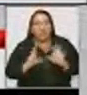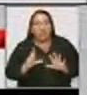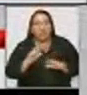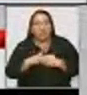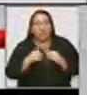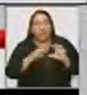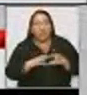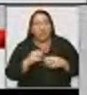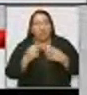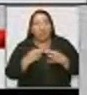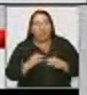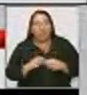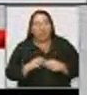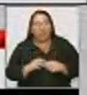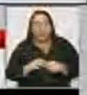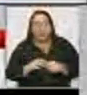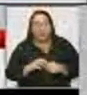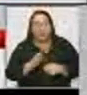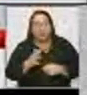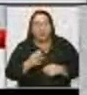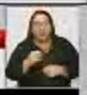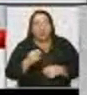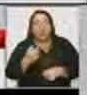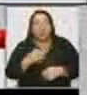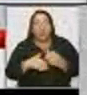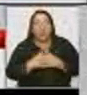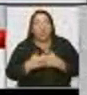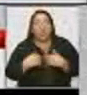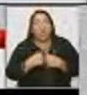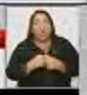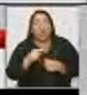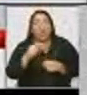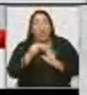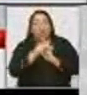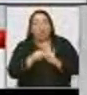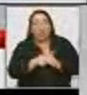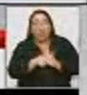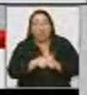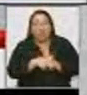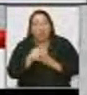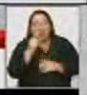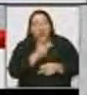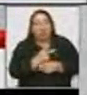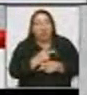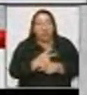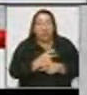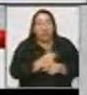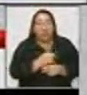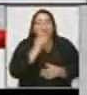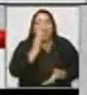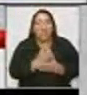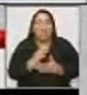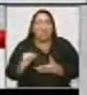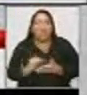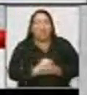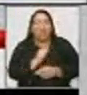27 de las entidades públicas reportantes cuentan con normatividad para prevenir, sancionar y erradicar el